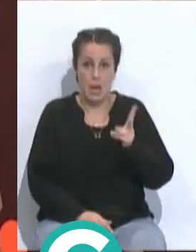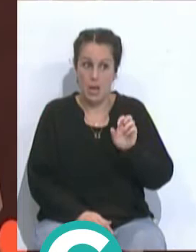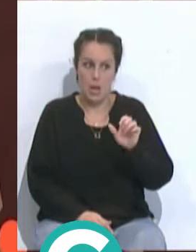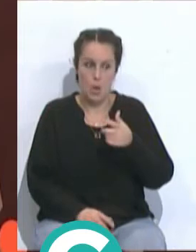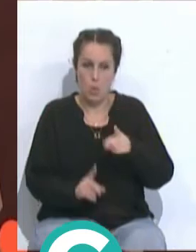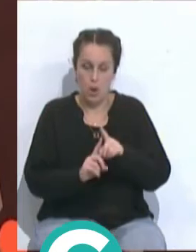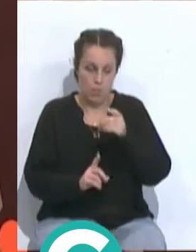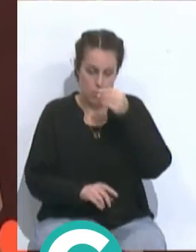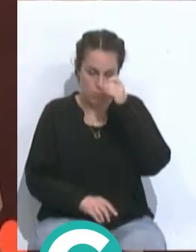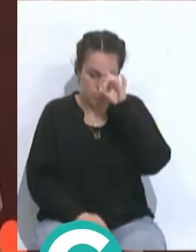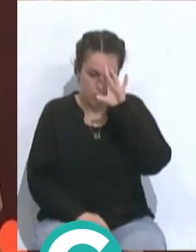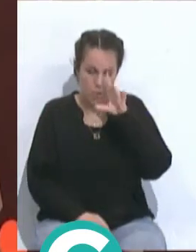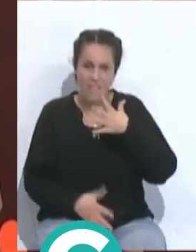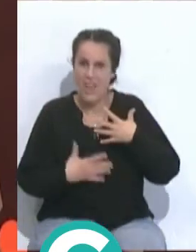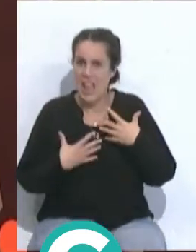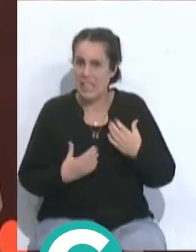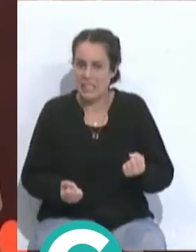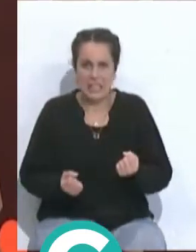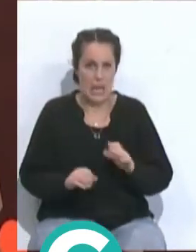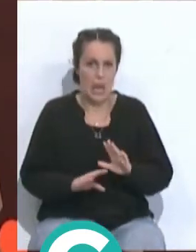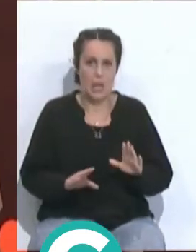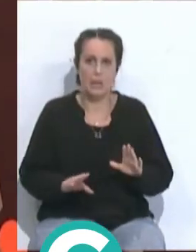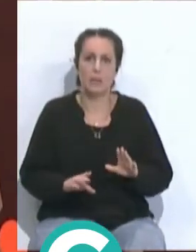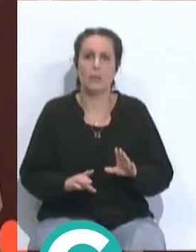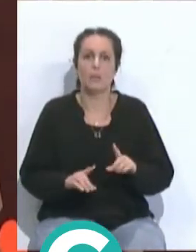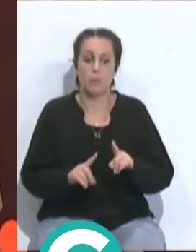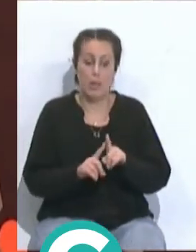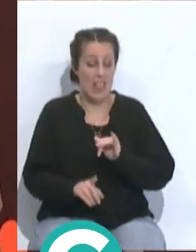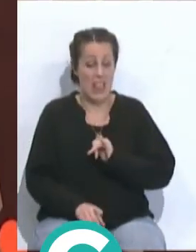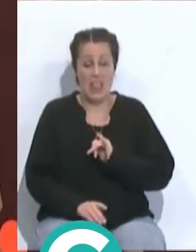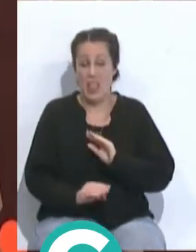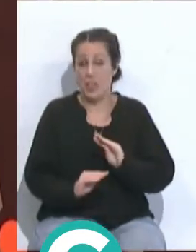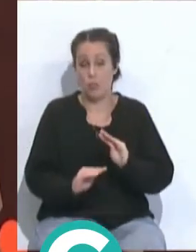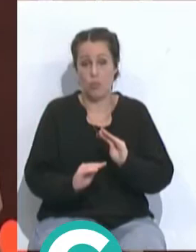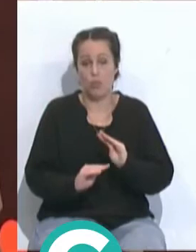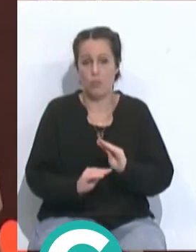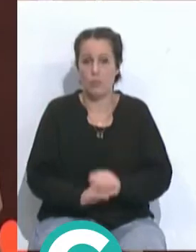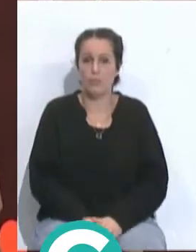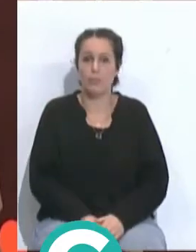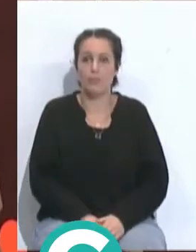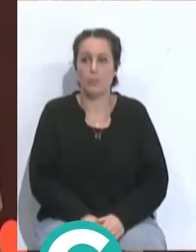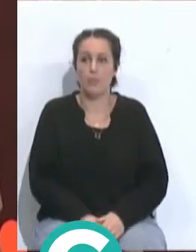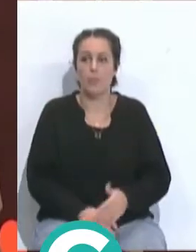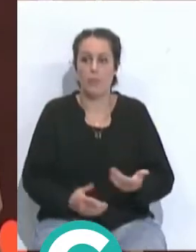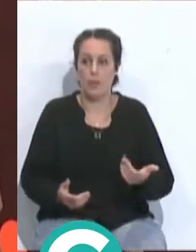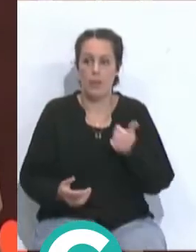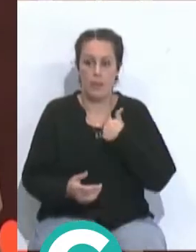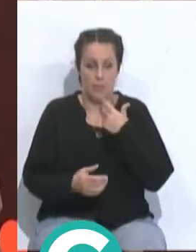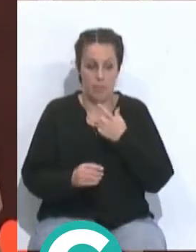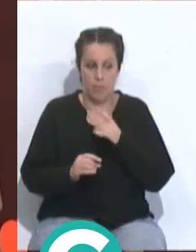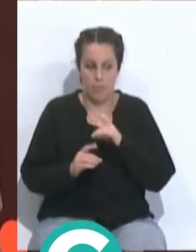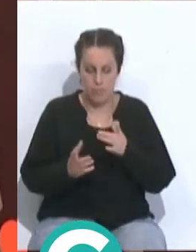esa valentía, ¿no? Como un santo y seña, ¿no? De toda su obra, da la impresión. Totalmente. Bueno, da la impresión, no lo podemos decir